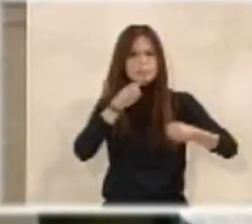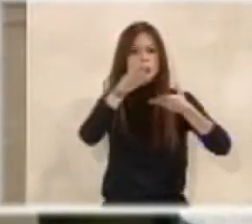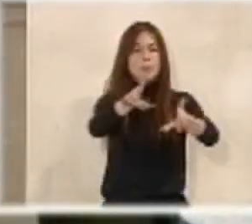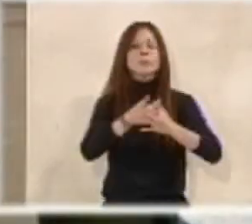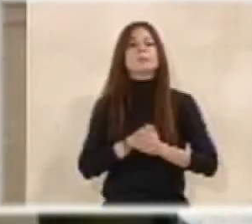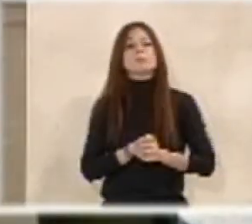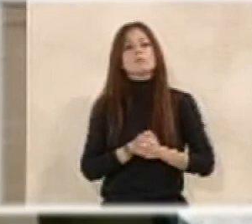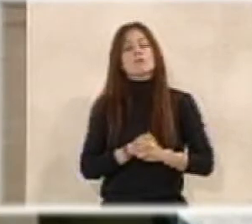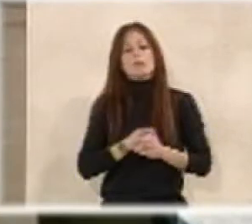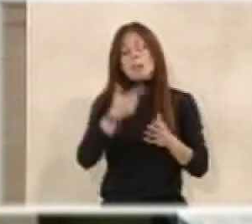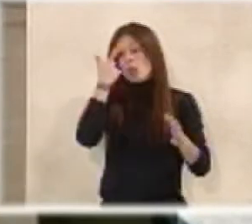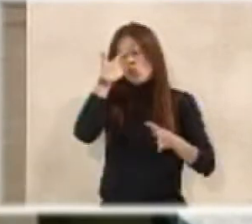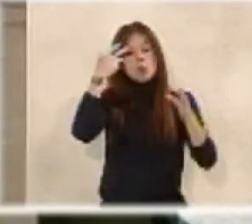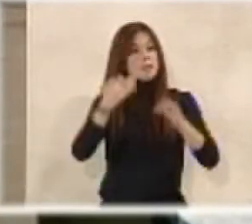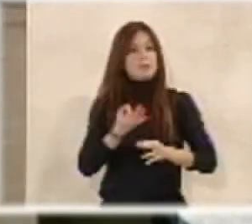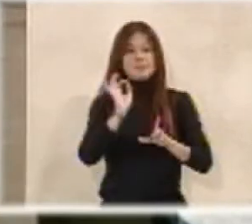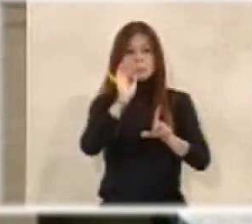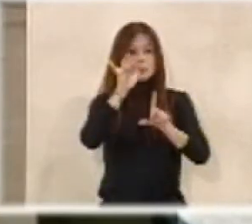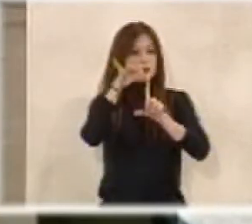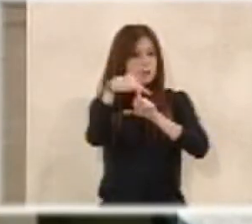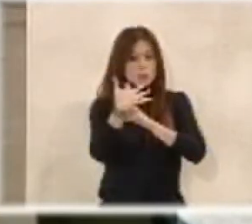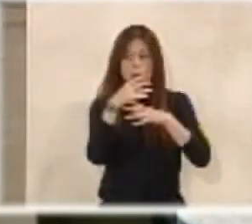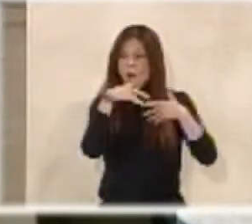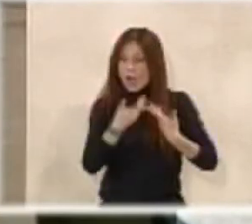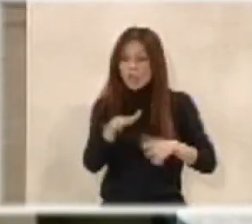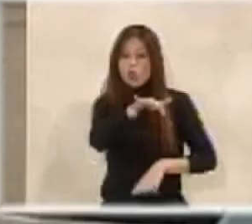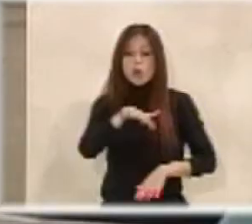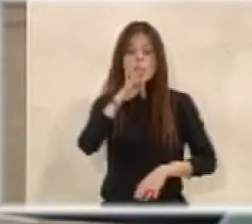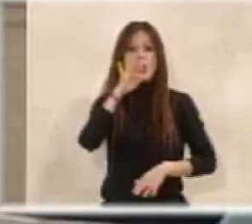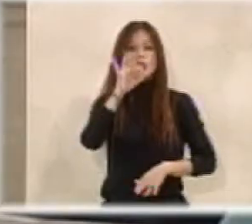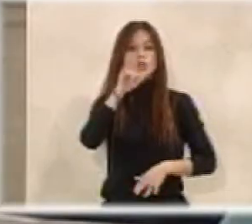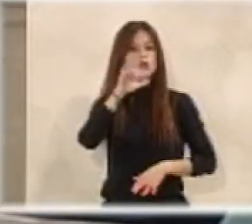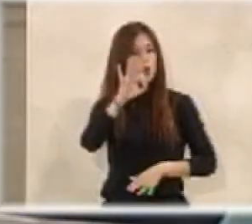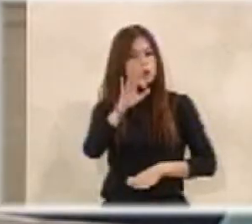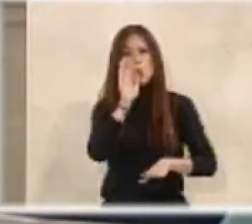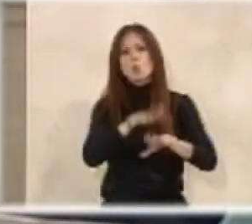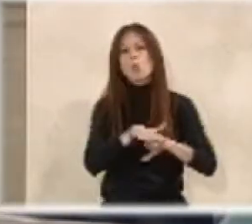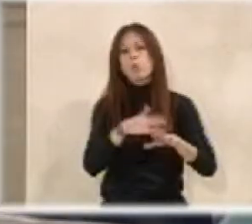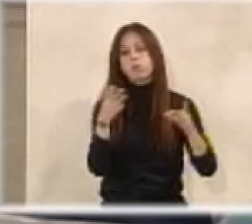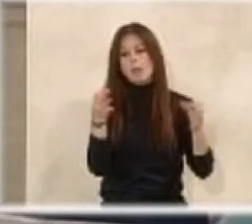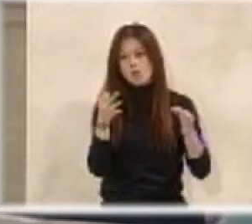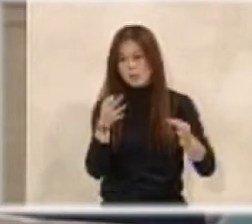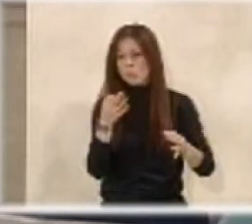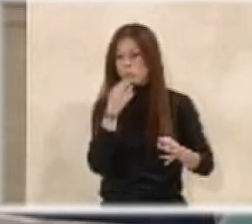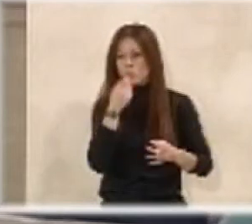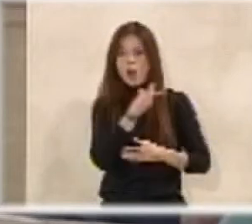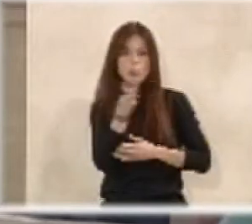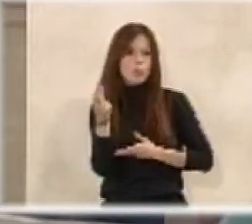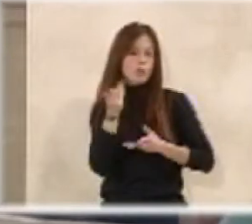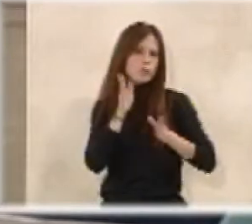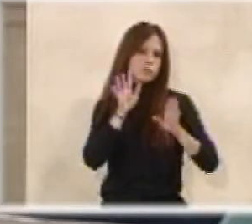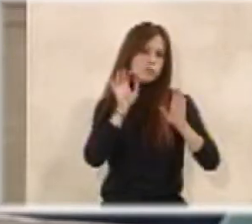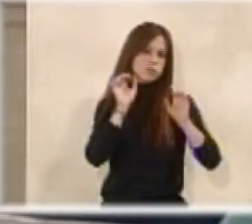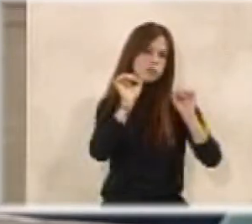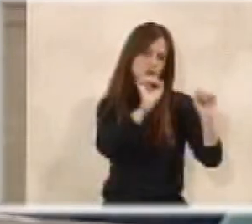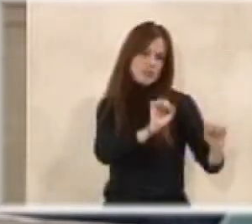pedido que, lógicamente, la situación que se ha provocado en el Toyo fundamentalmente sea debido a que haya partidarios de una defensa